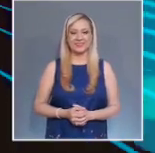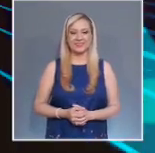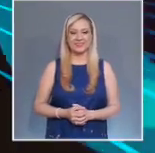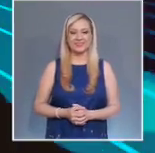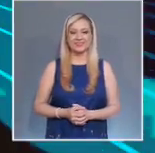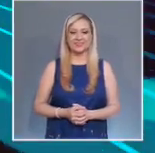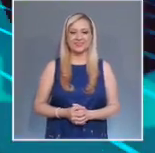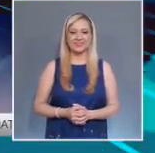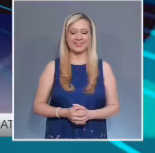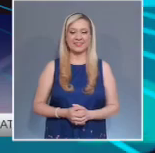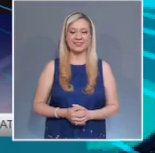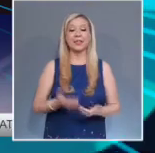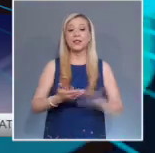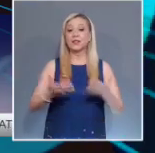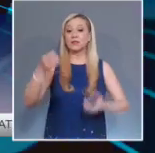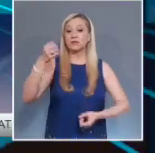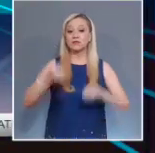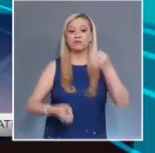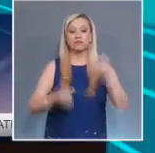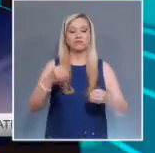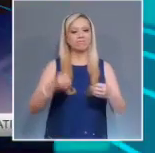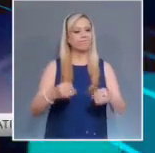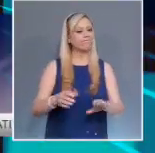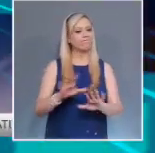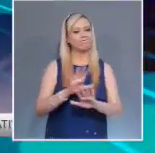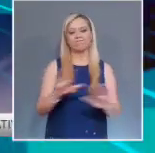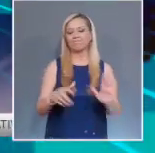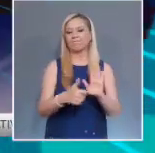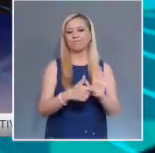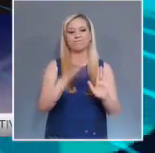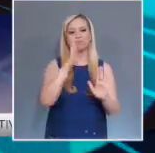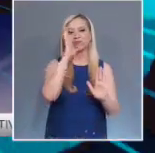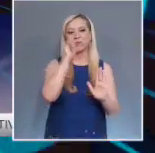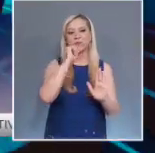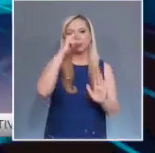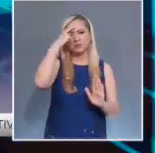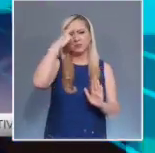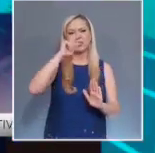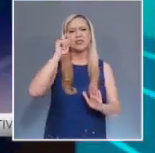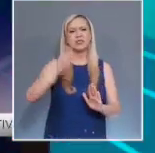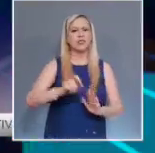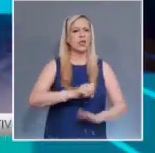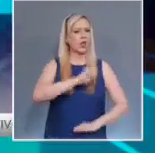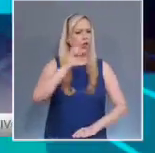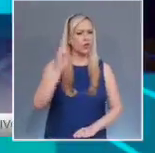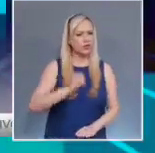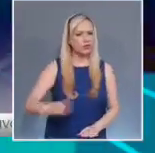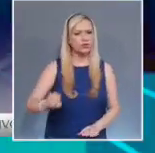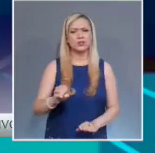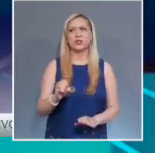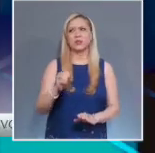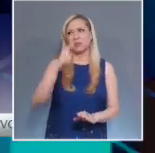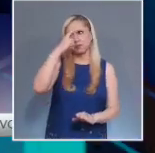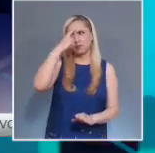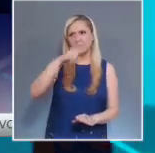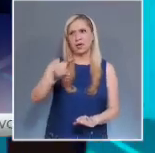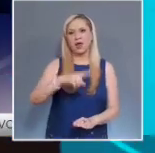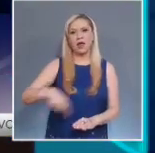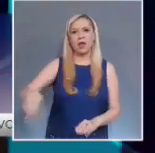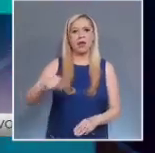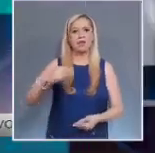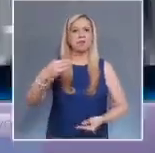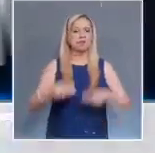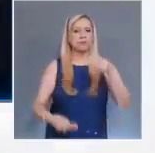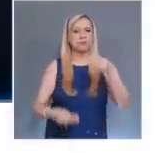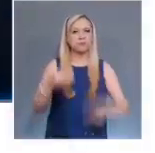La Corte invalidó disposiciones que regulaban la separación forzada y el haber de retiro de las personas magistradas en